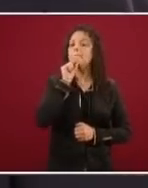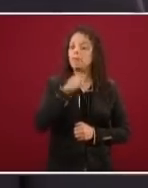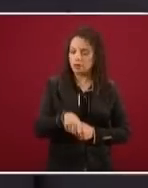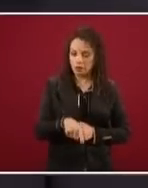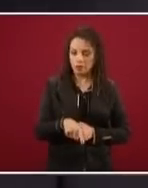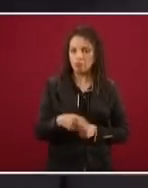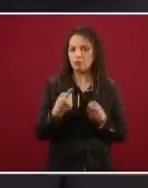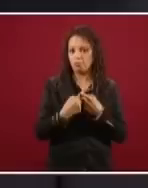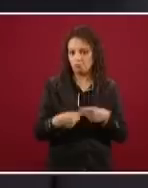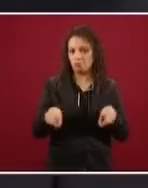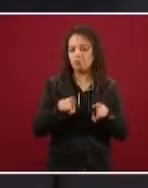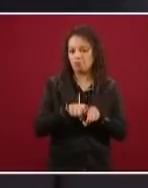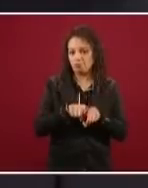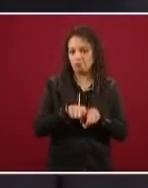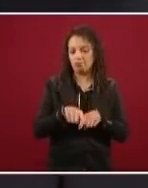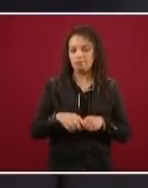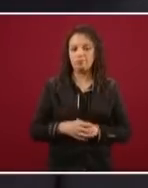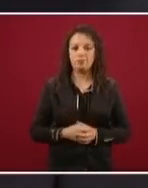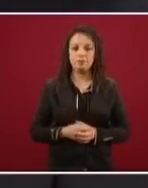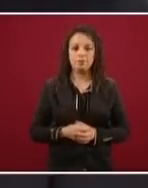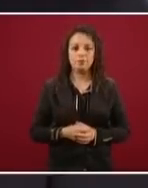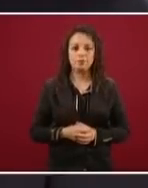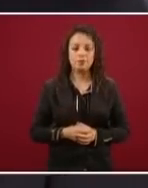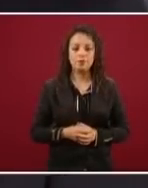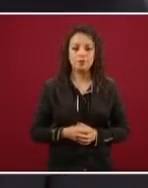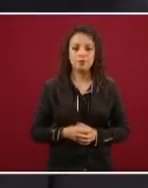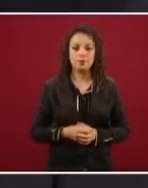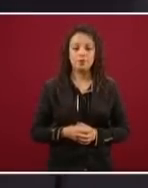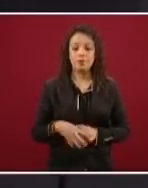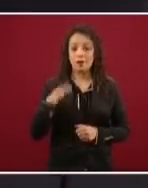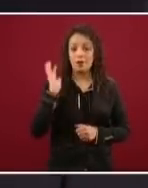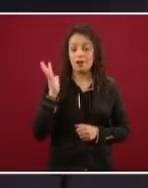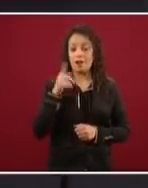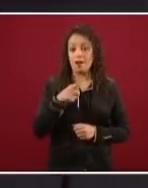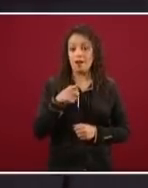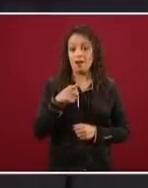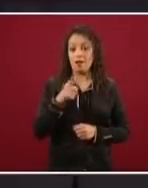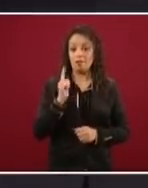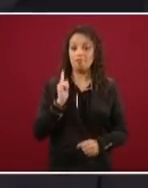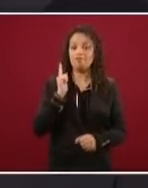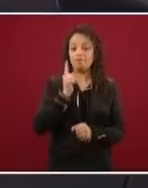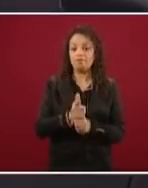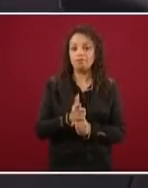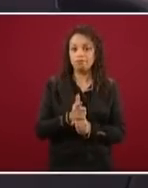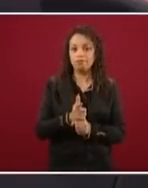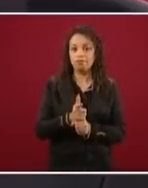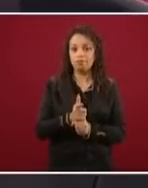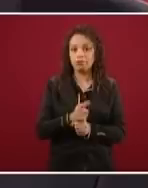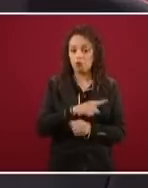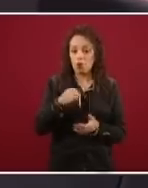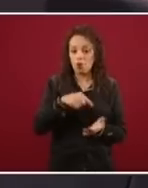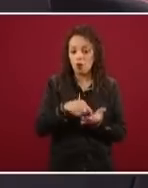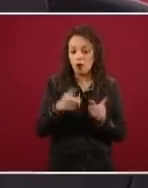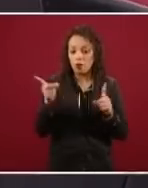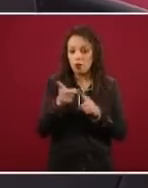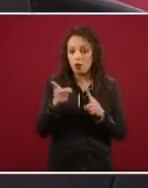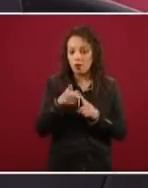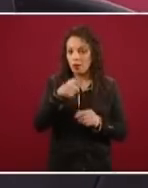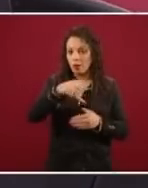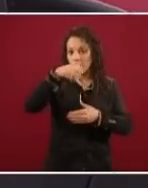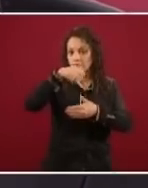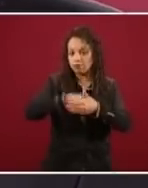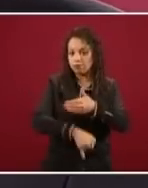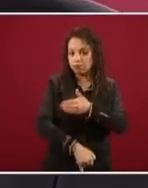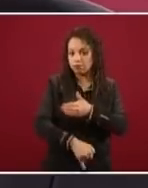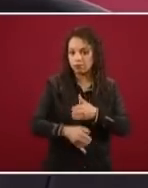ya tienen descubierto el yacimiento con